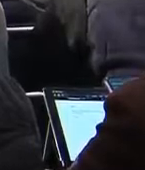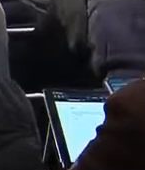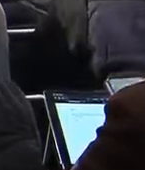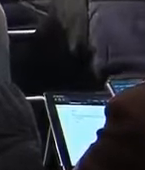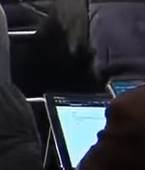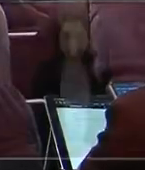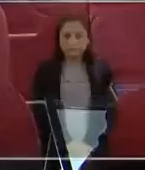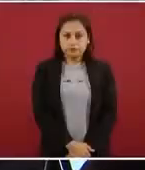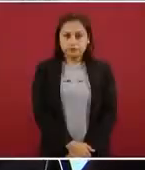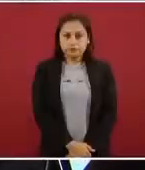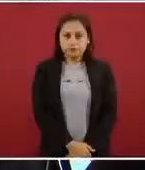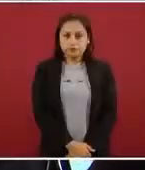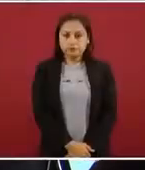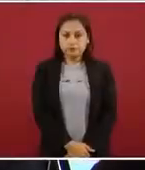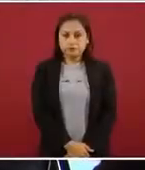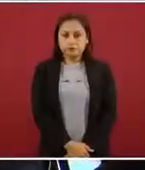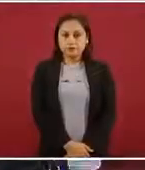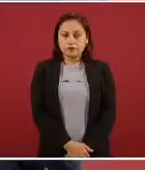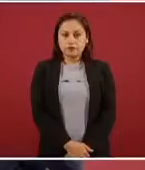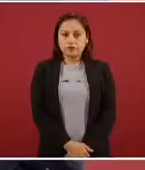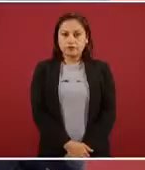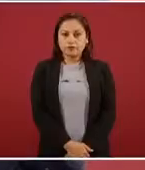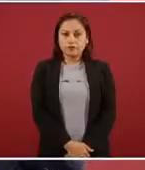si aumentaban el salario.